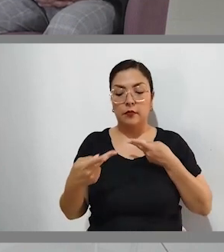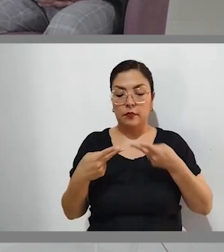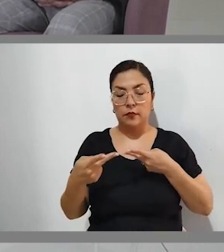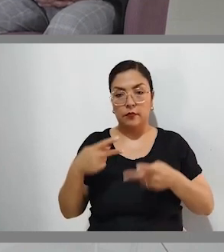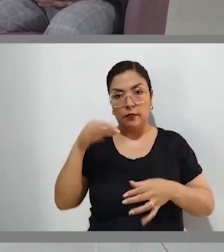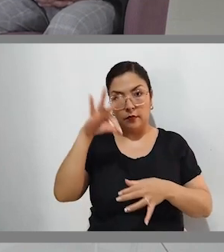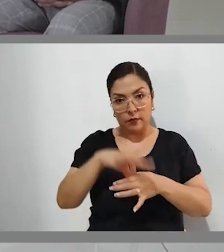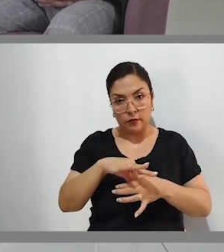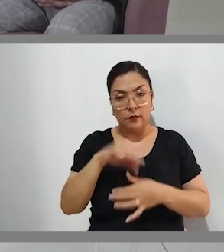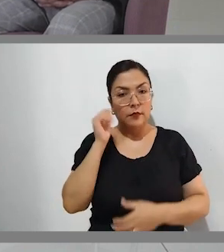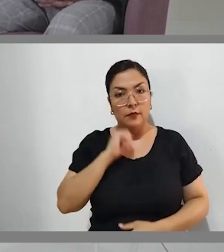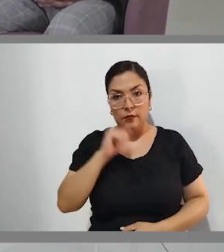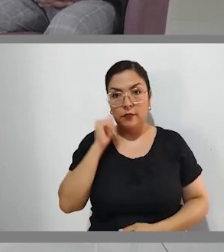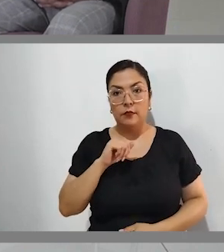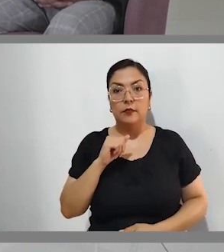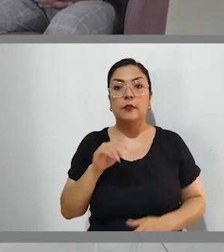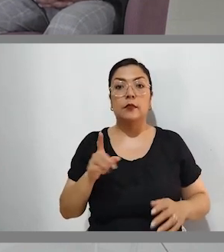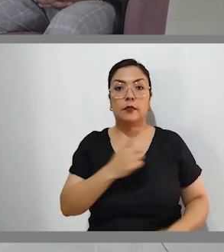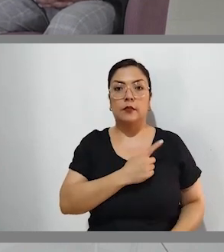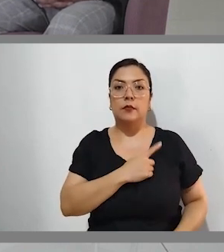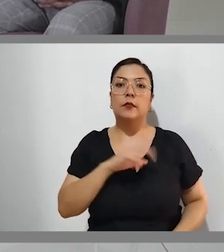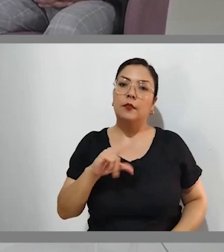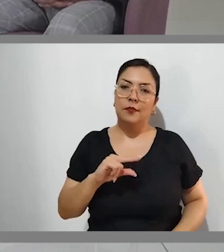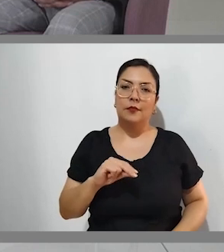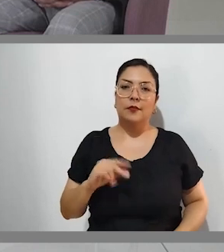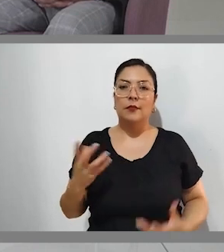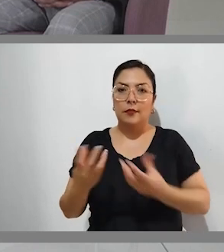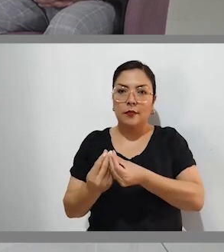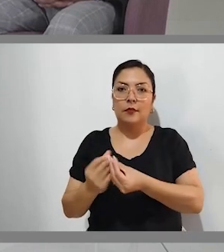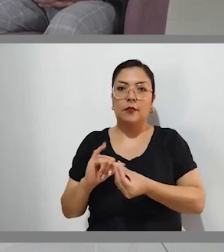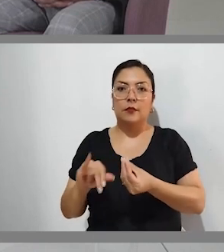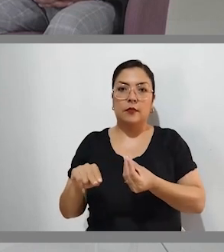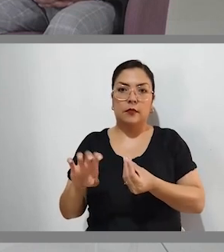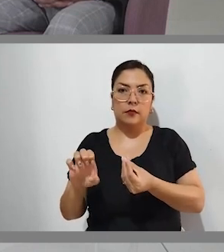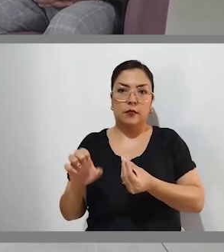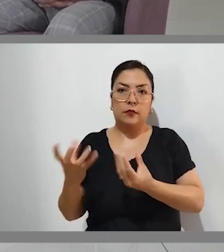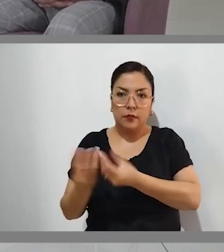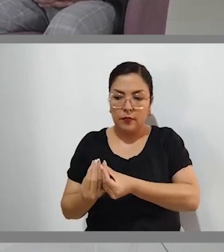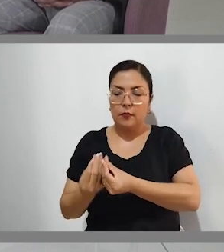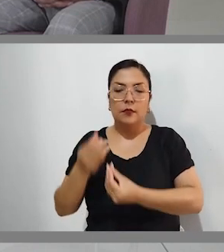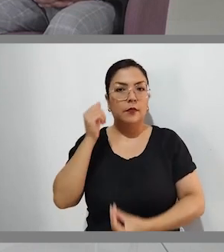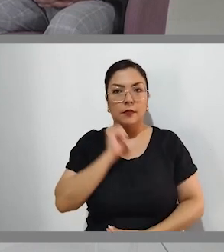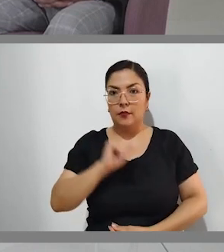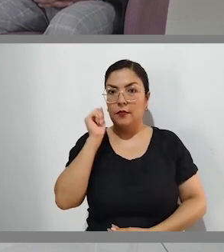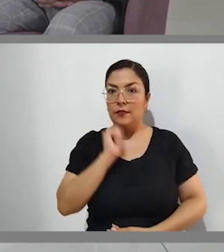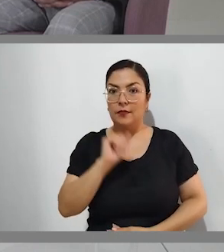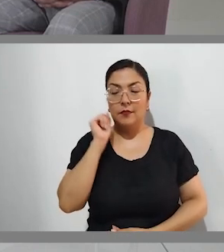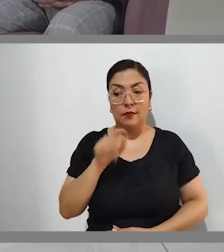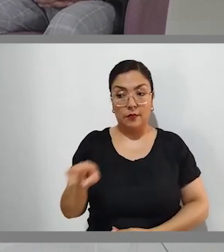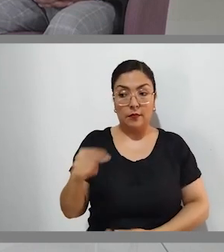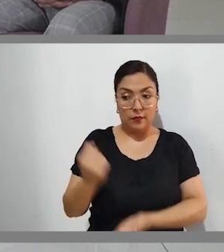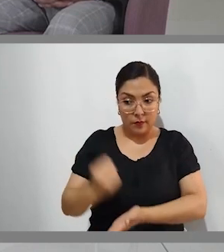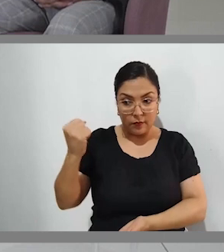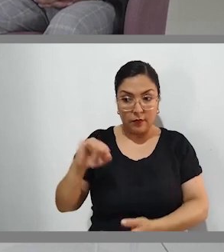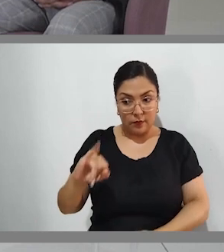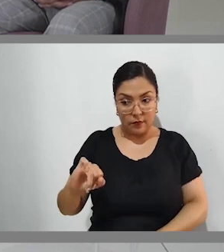electoral muy de la mano con el Instituto Nacional Electoral. Muchos de nuestros procesos, muchos están sujetos a validación